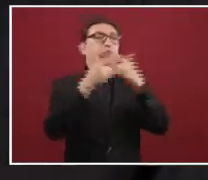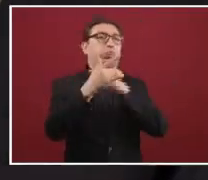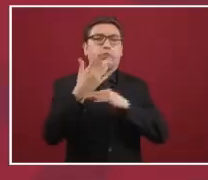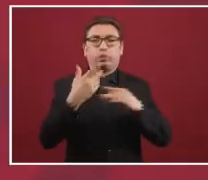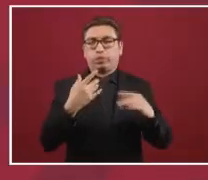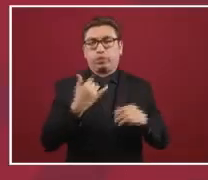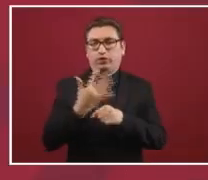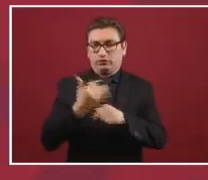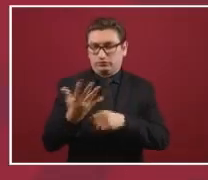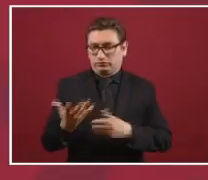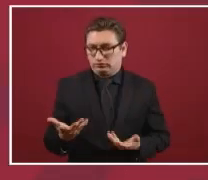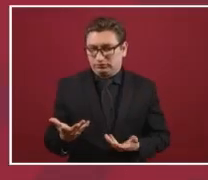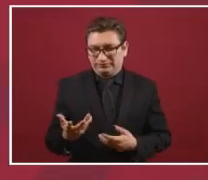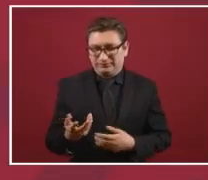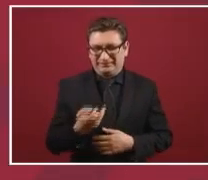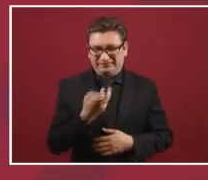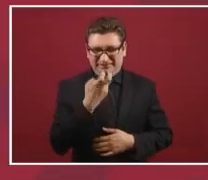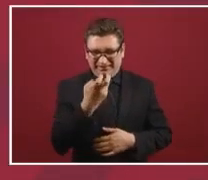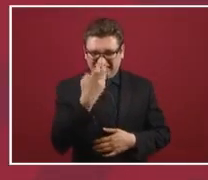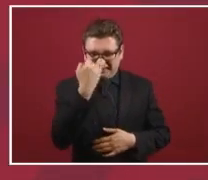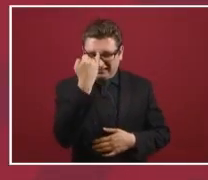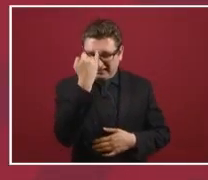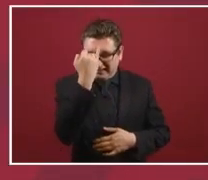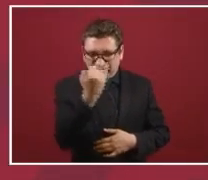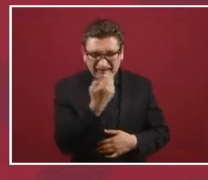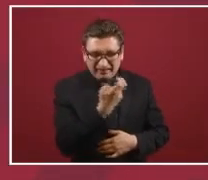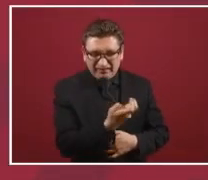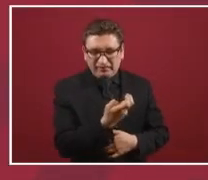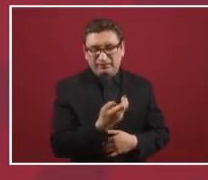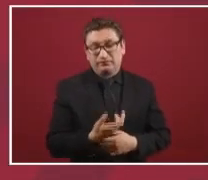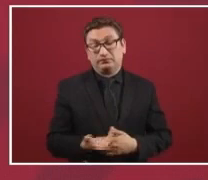eso, si fuesen honestos